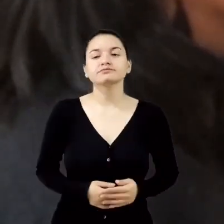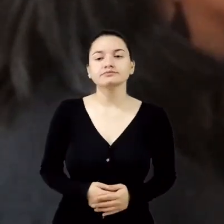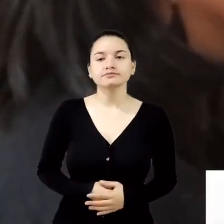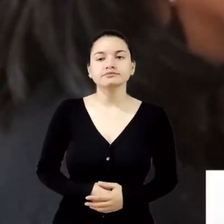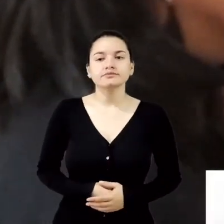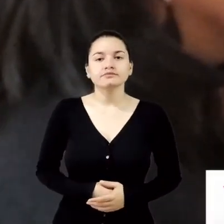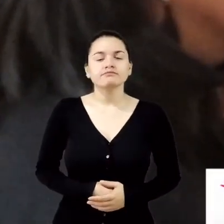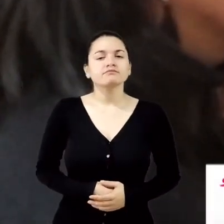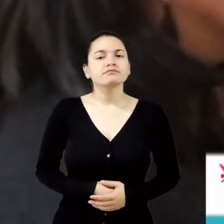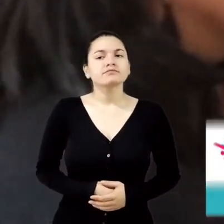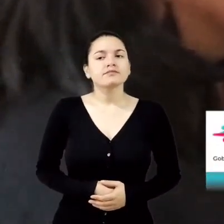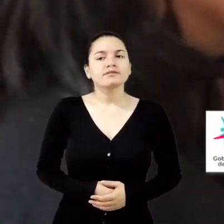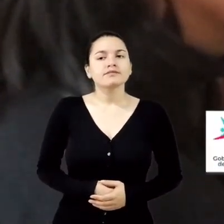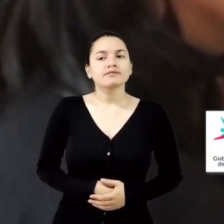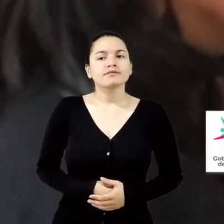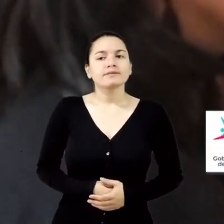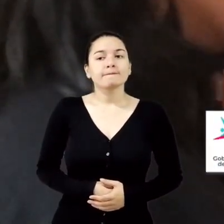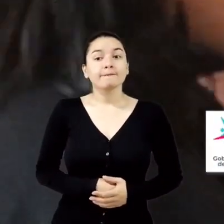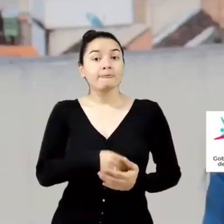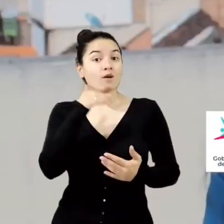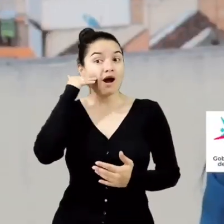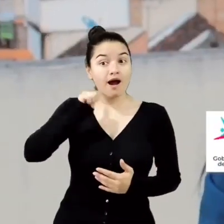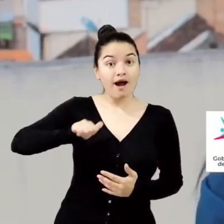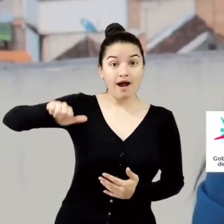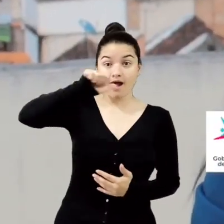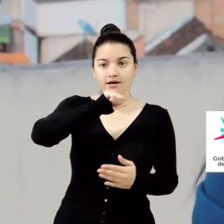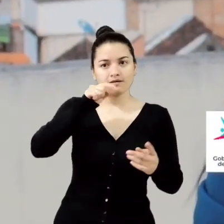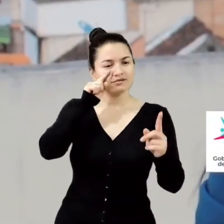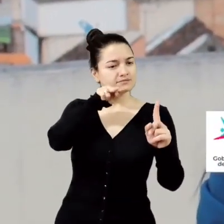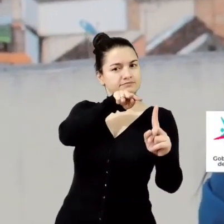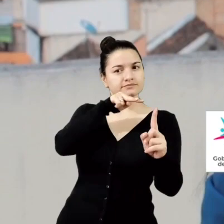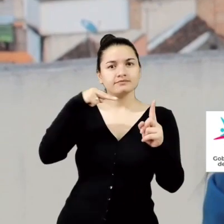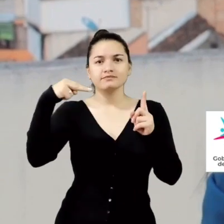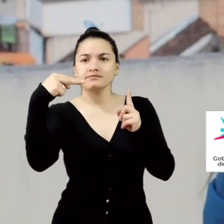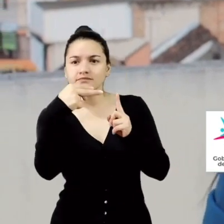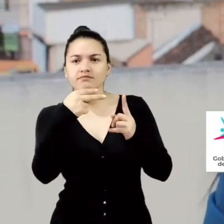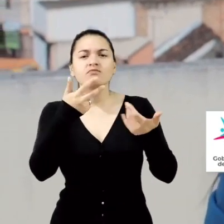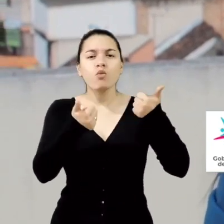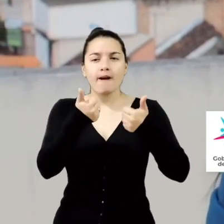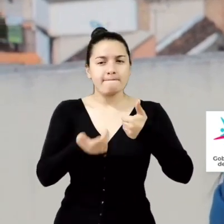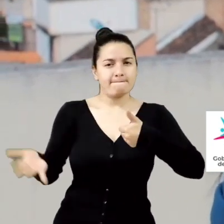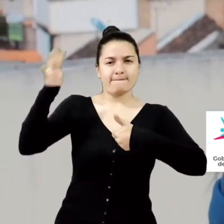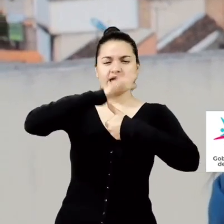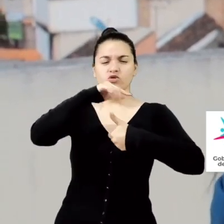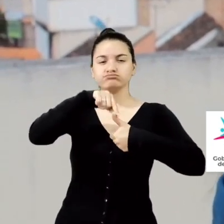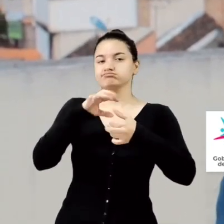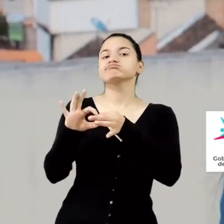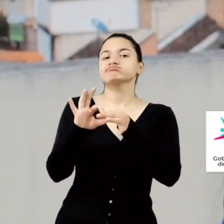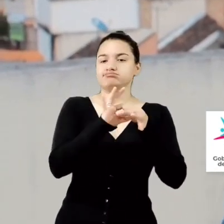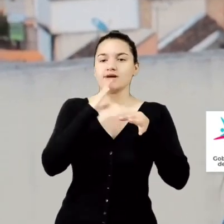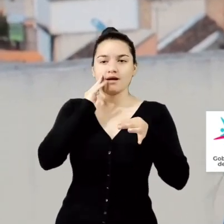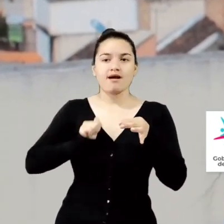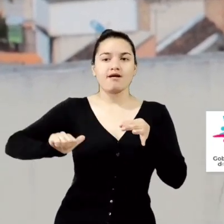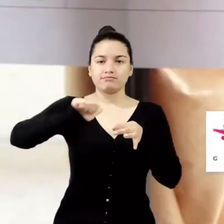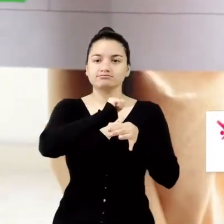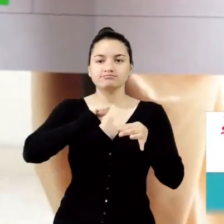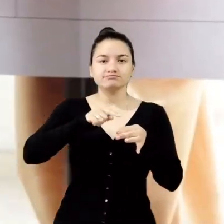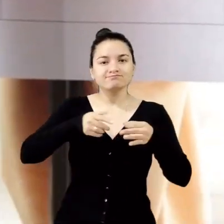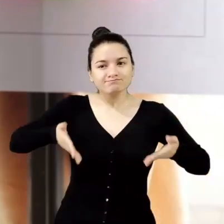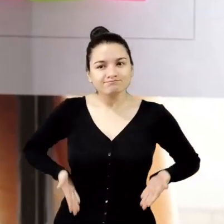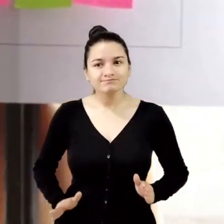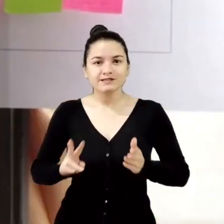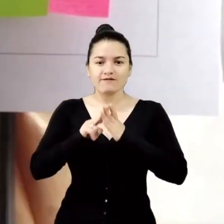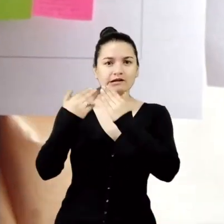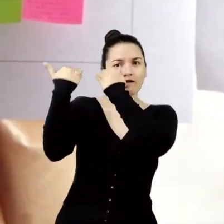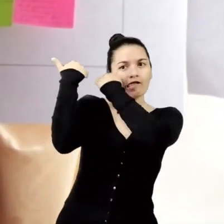pública. Bueno, desde la Cosmovisión, nosotros como mujeres indígenas trabajamos desde la unidad, desde la paridad y desde la